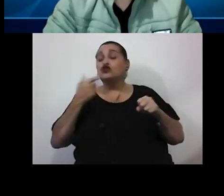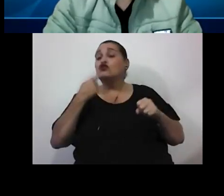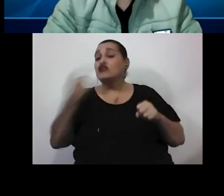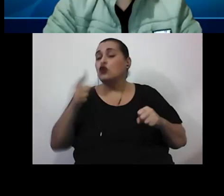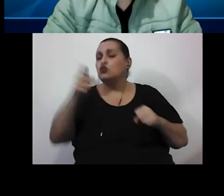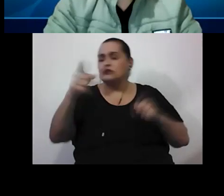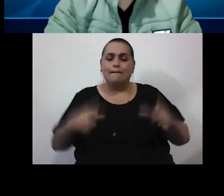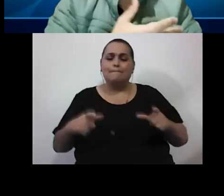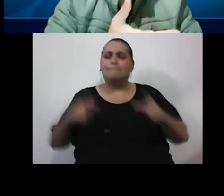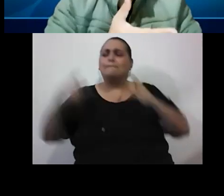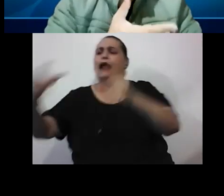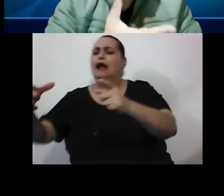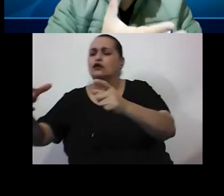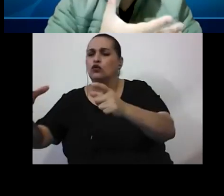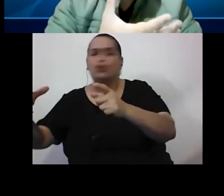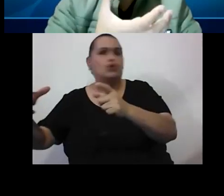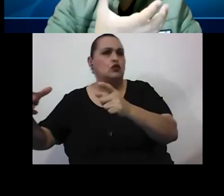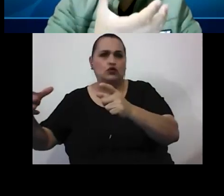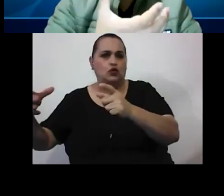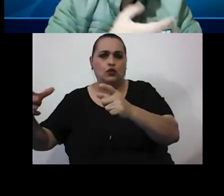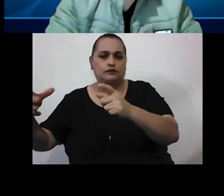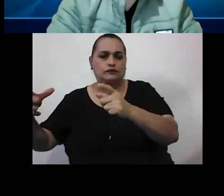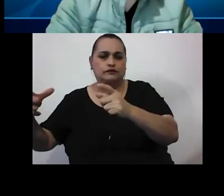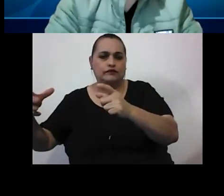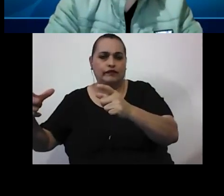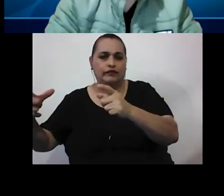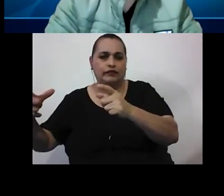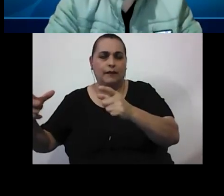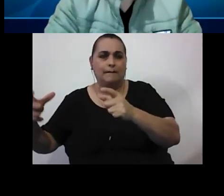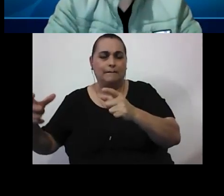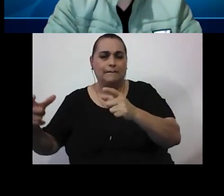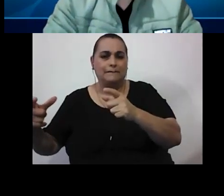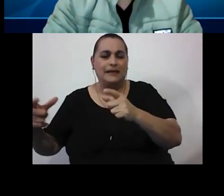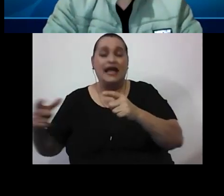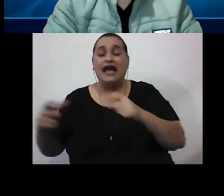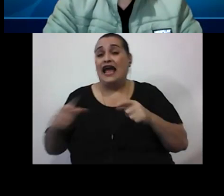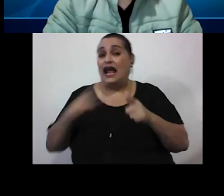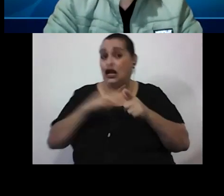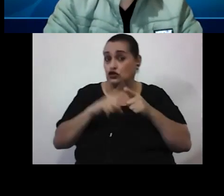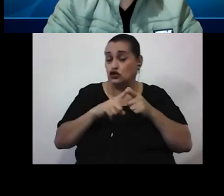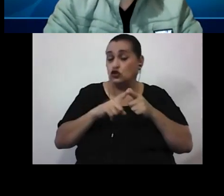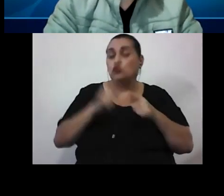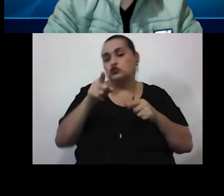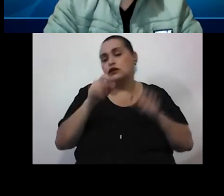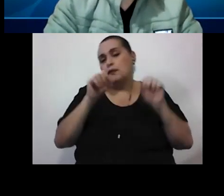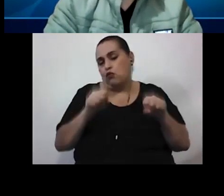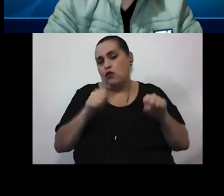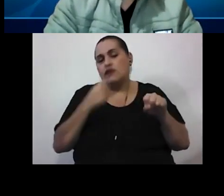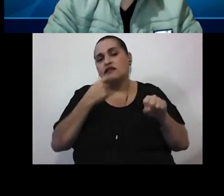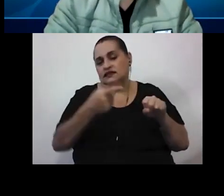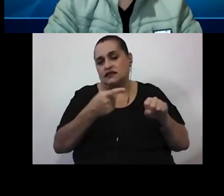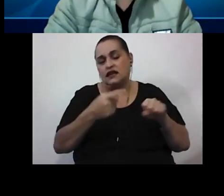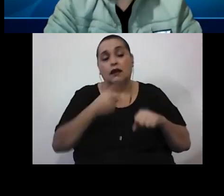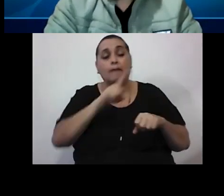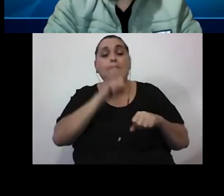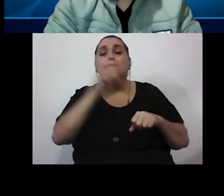plato, para comentar esto que estamos trabajando acá, también podríamos hacer la pregunta,